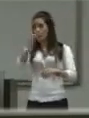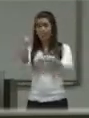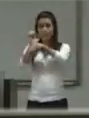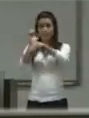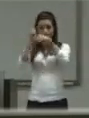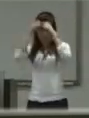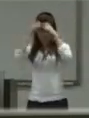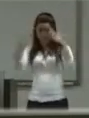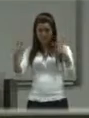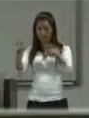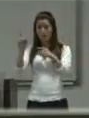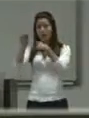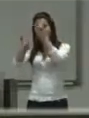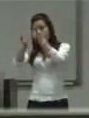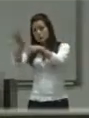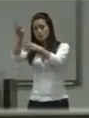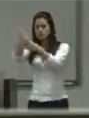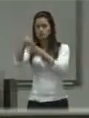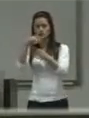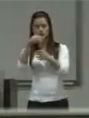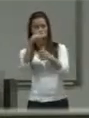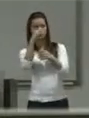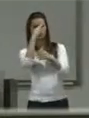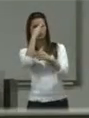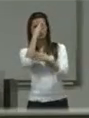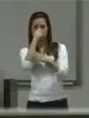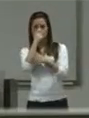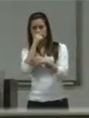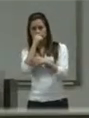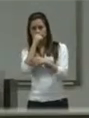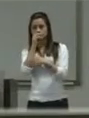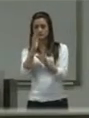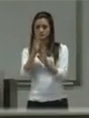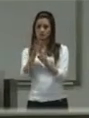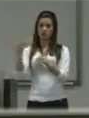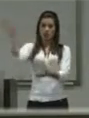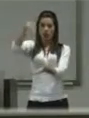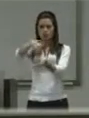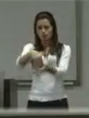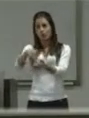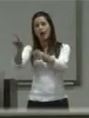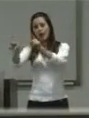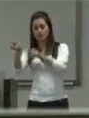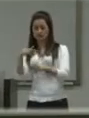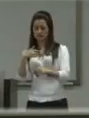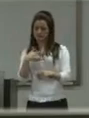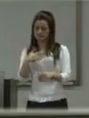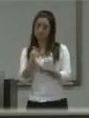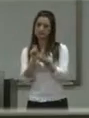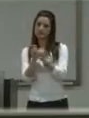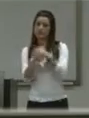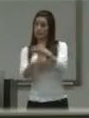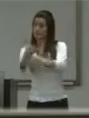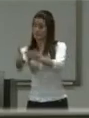que están generando las preguntas Entonces tampoco quiere decir que es completamente desolador el panorama